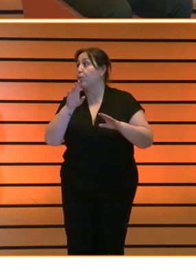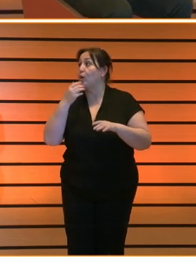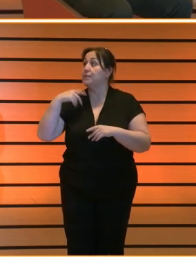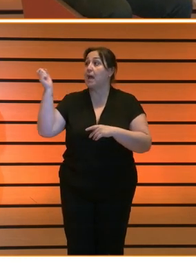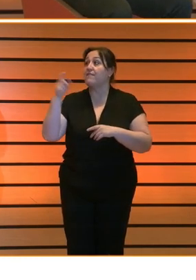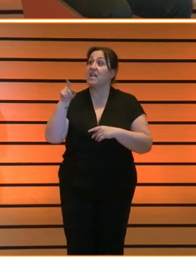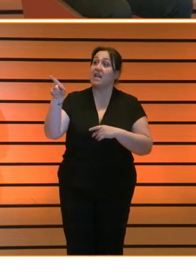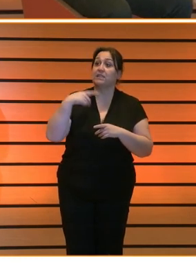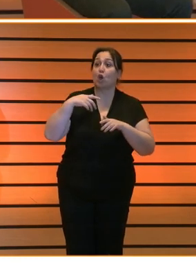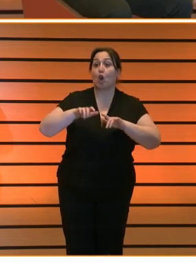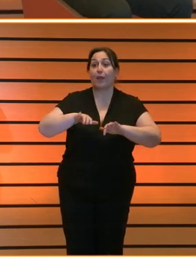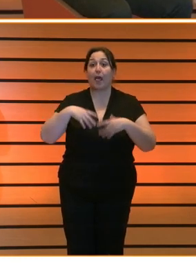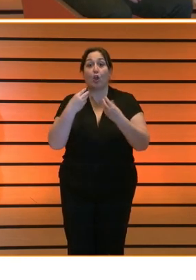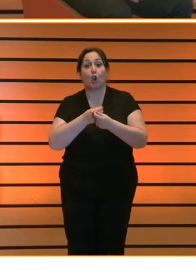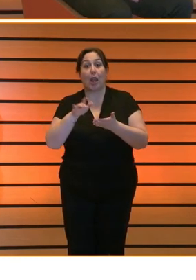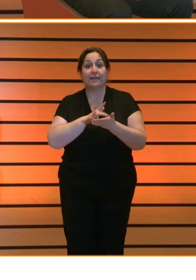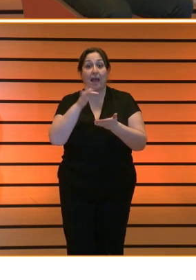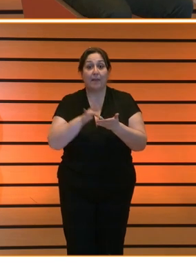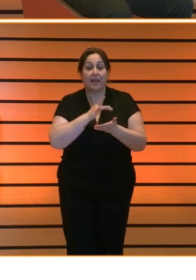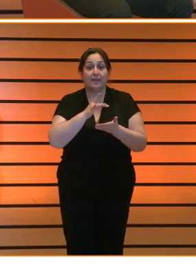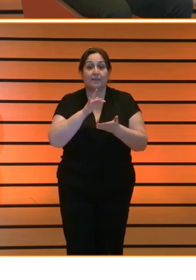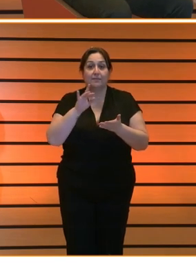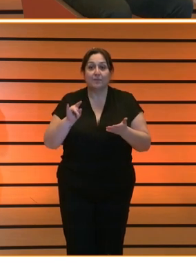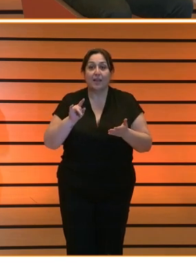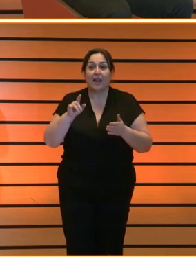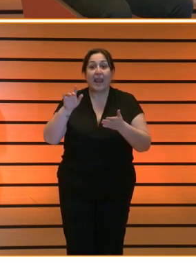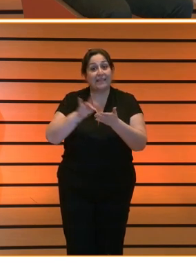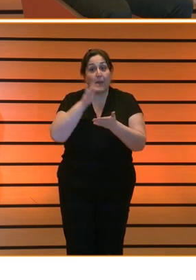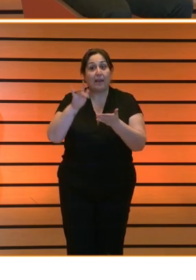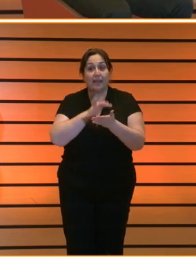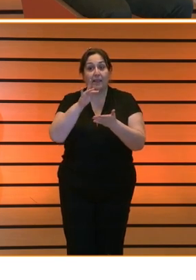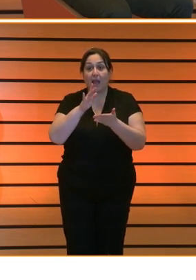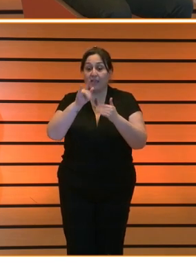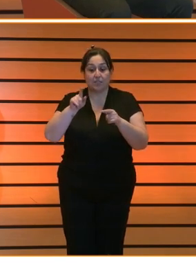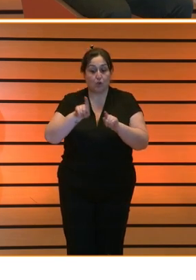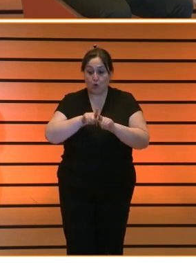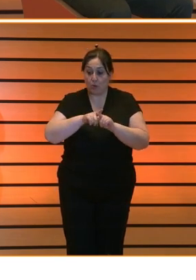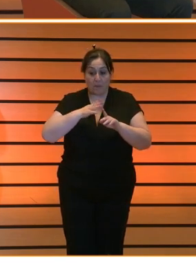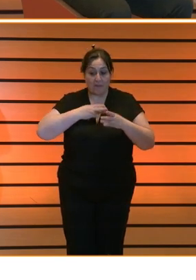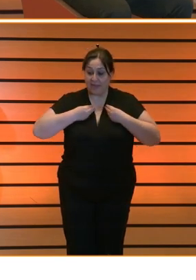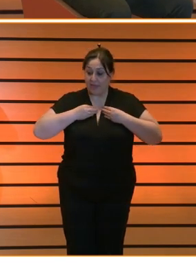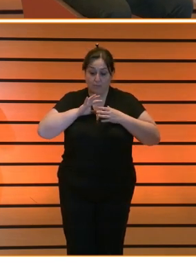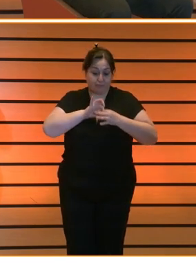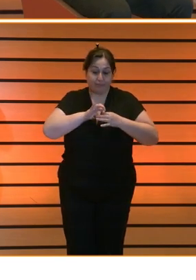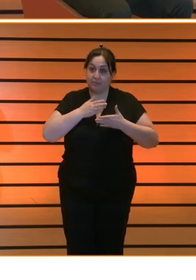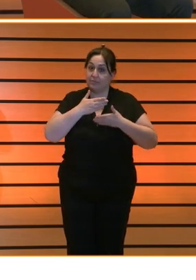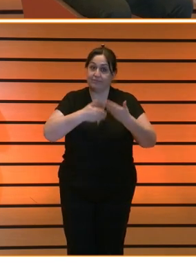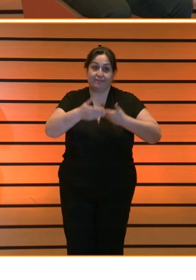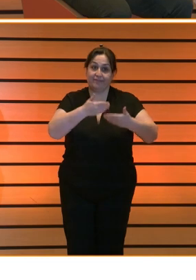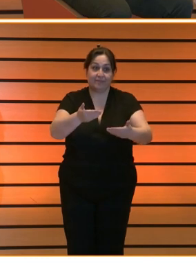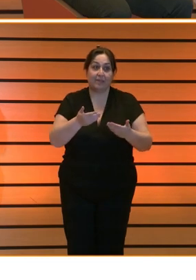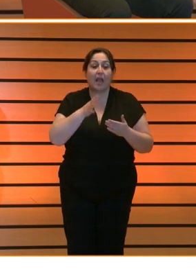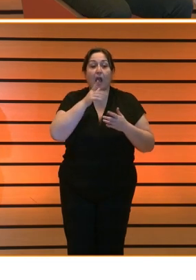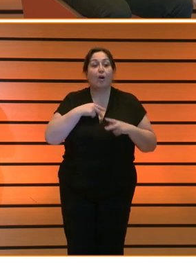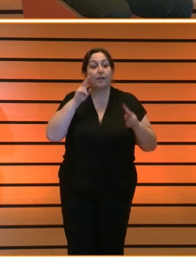el ordenador la tablet pues la tablet va a ser va a formar parte de nuestras vidas o sea ahora lo que sí que se ha visto es que